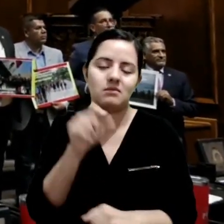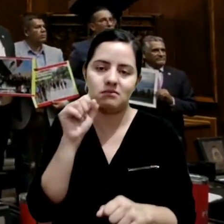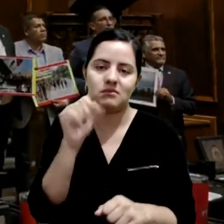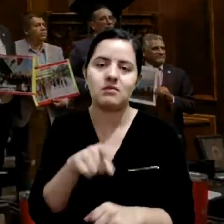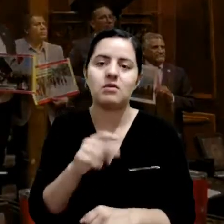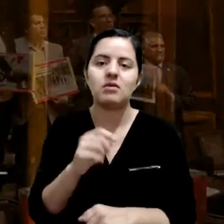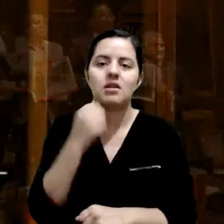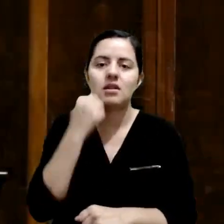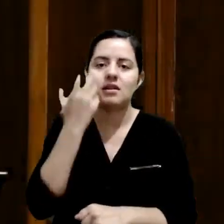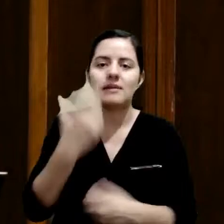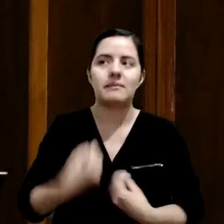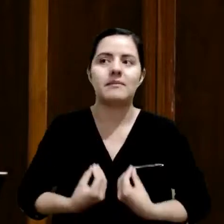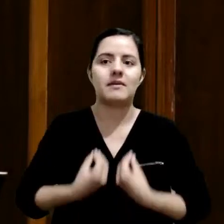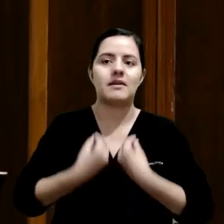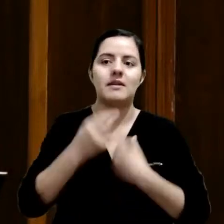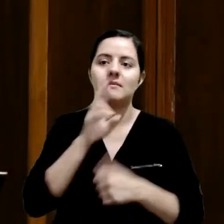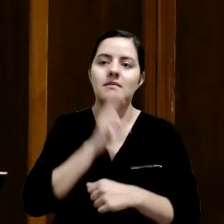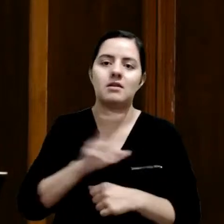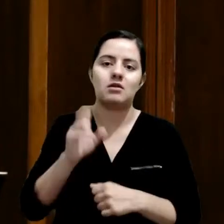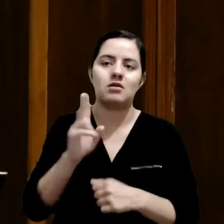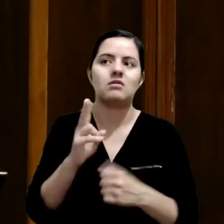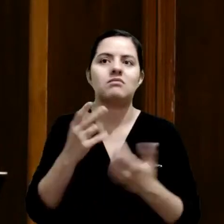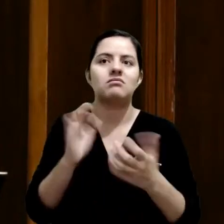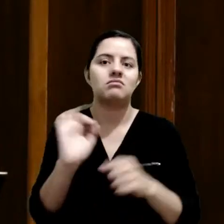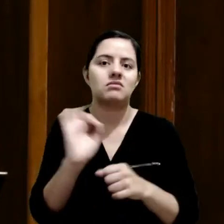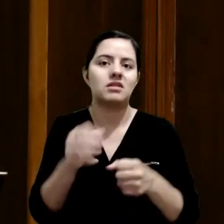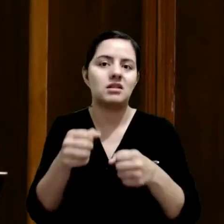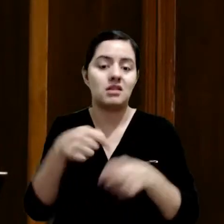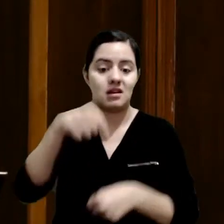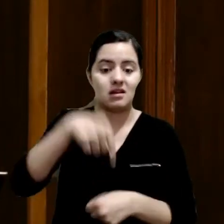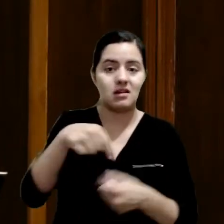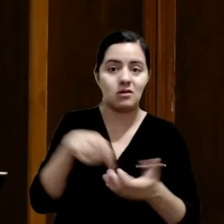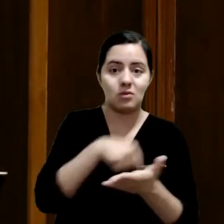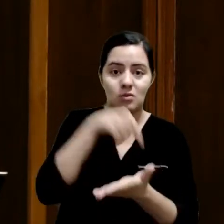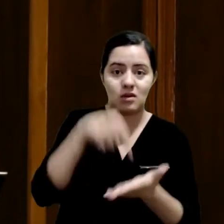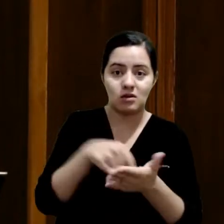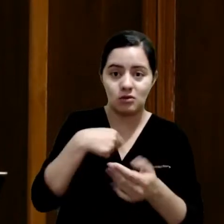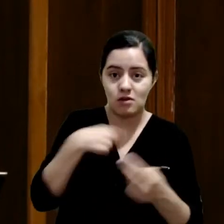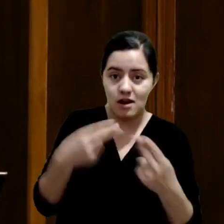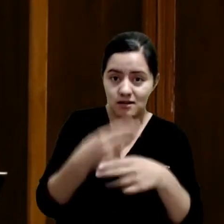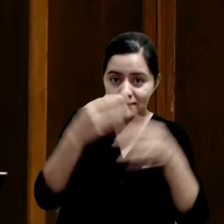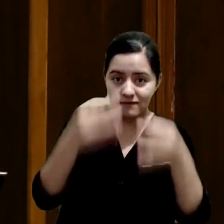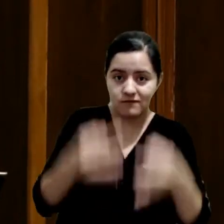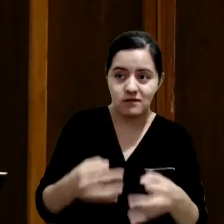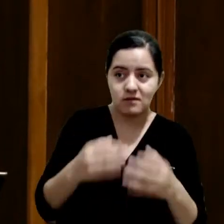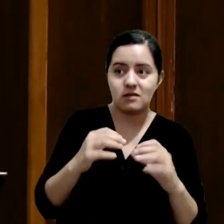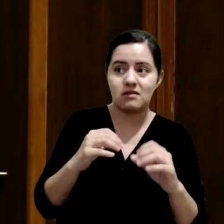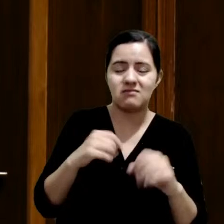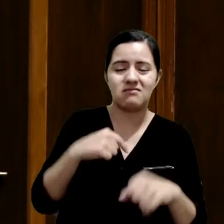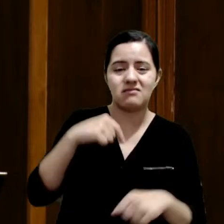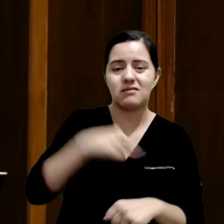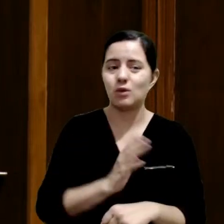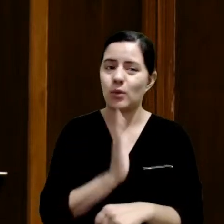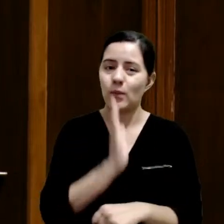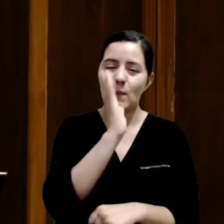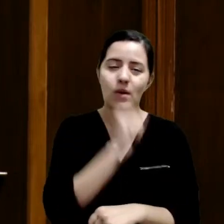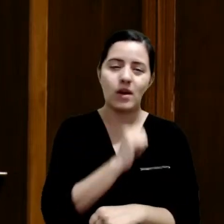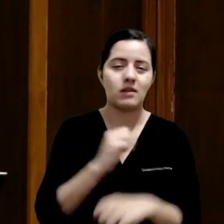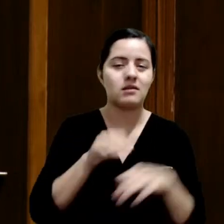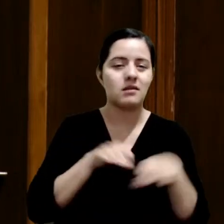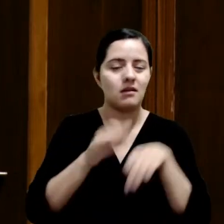o alcanzar sueños que no son posibles en su lugar de origen. Y aunque migrar puede ser una